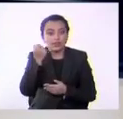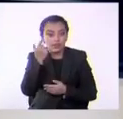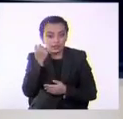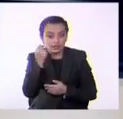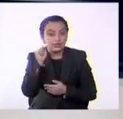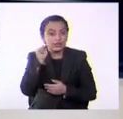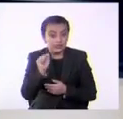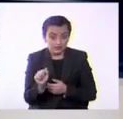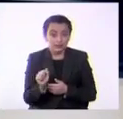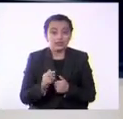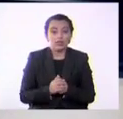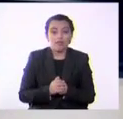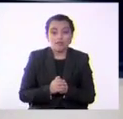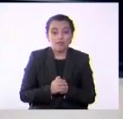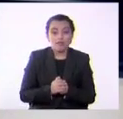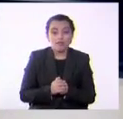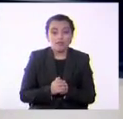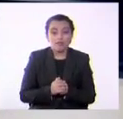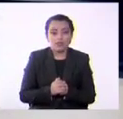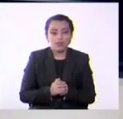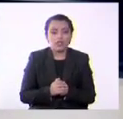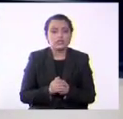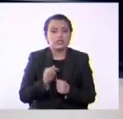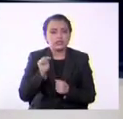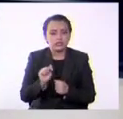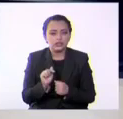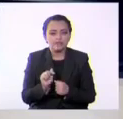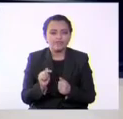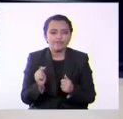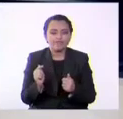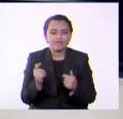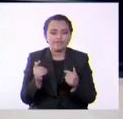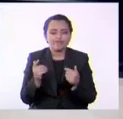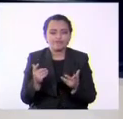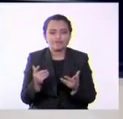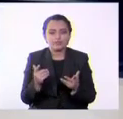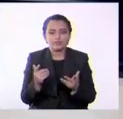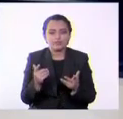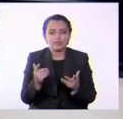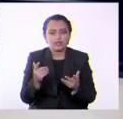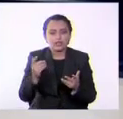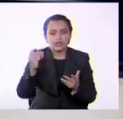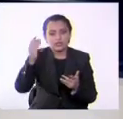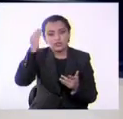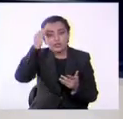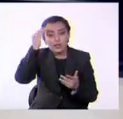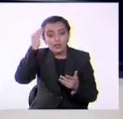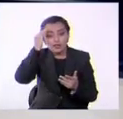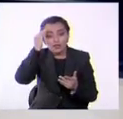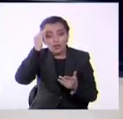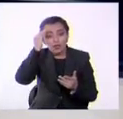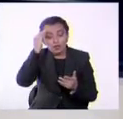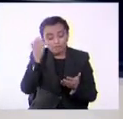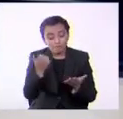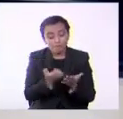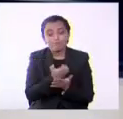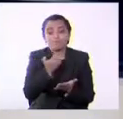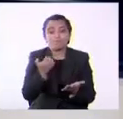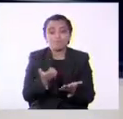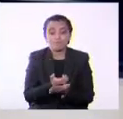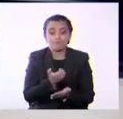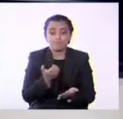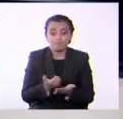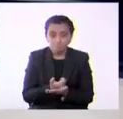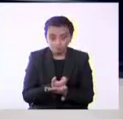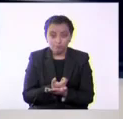esto tiene que ver con reconocer que actualmente la economía, el sistema